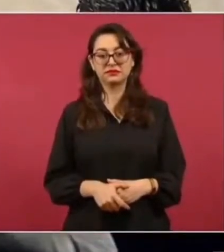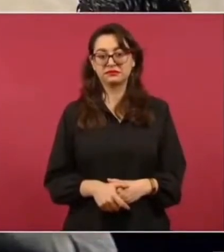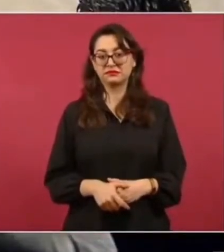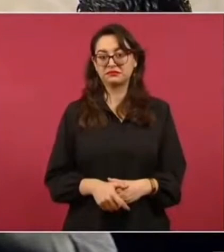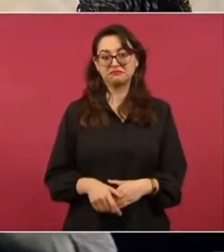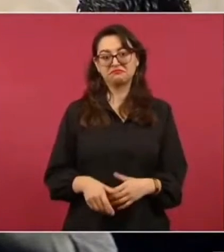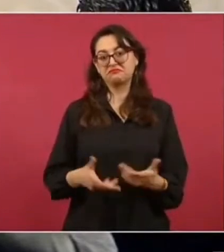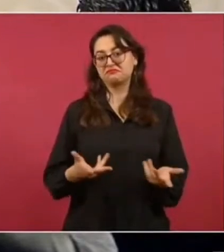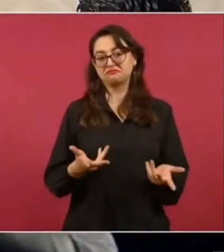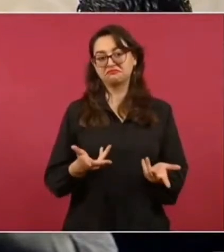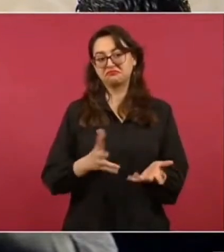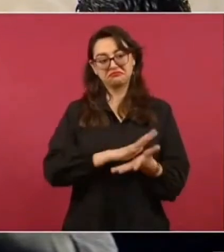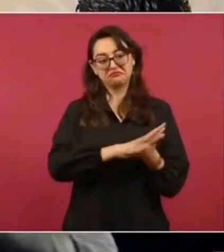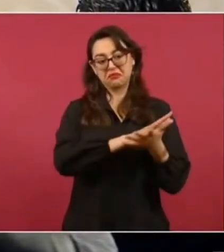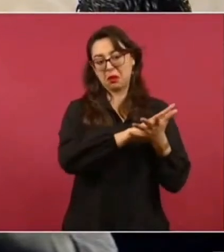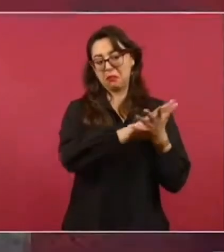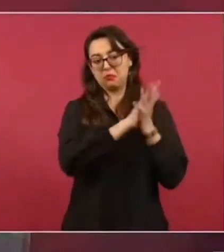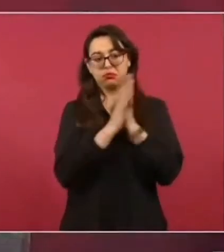derechizarse